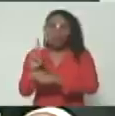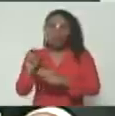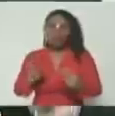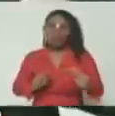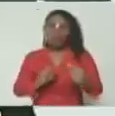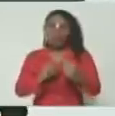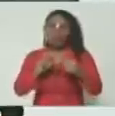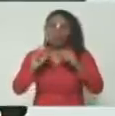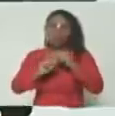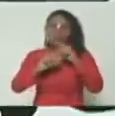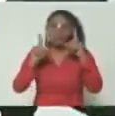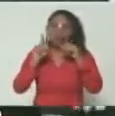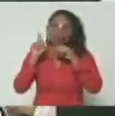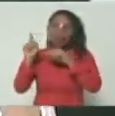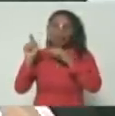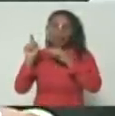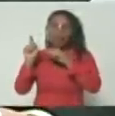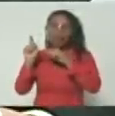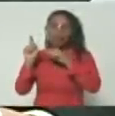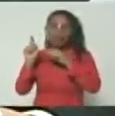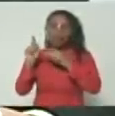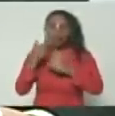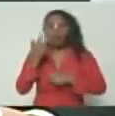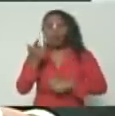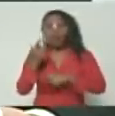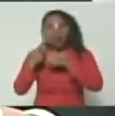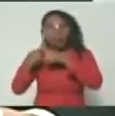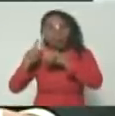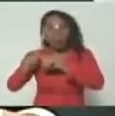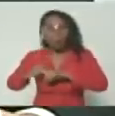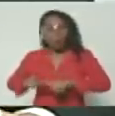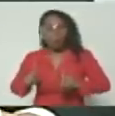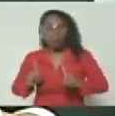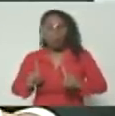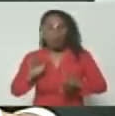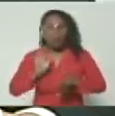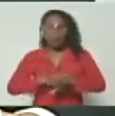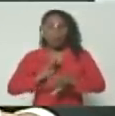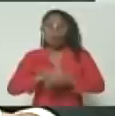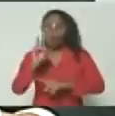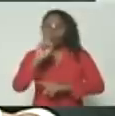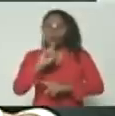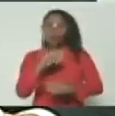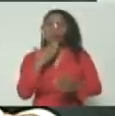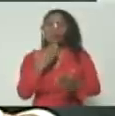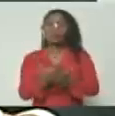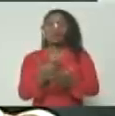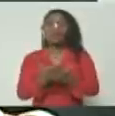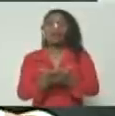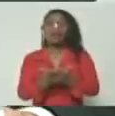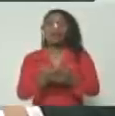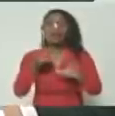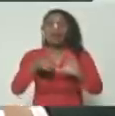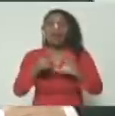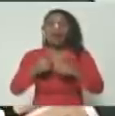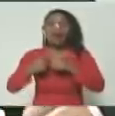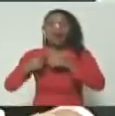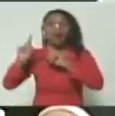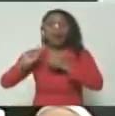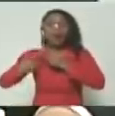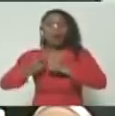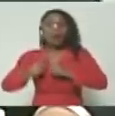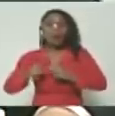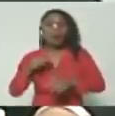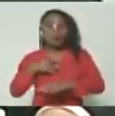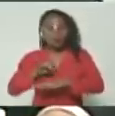encontrar sorpresas en esa alcabala, por no decirle otras. Porque no piden el salvoconducto, piden otras cosas. Se lo